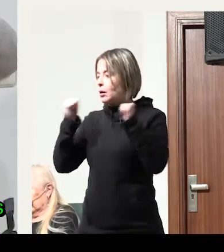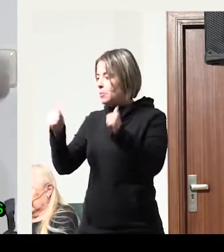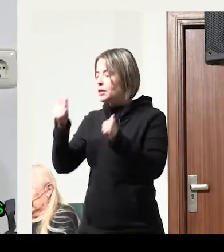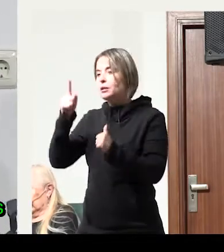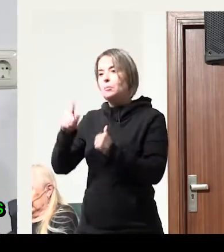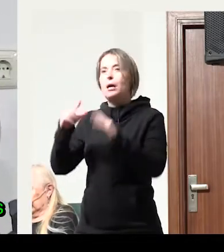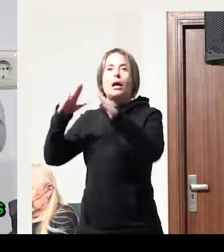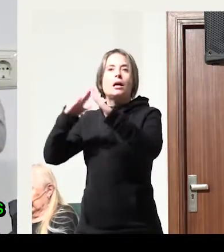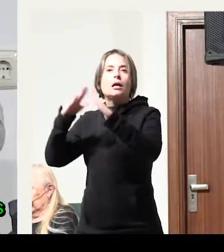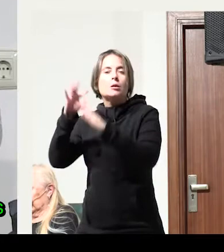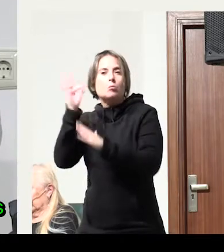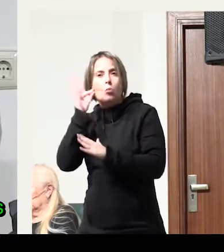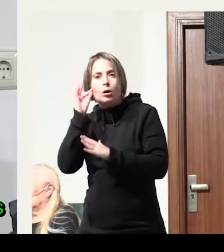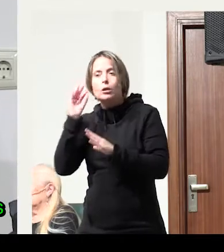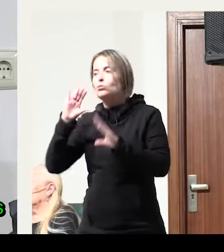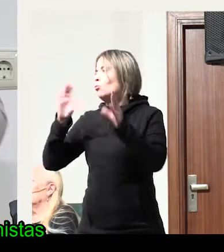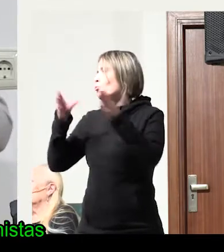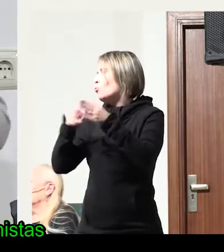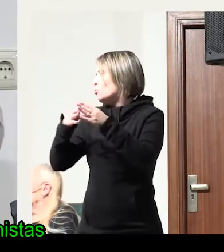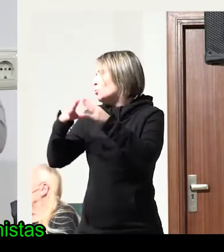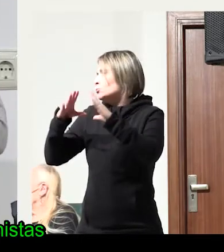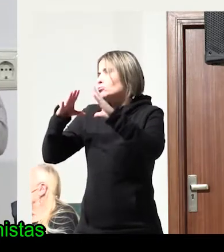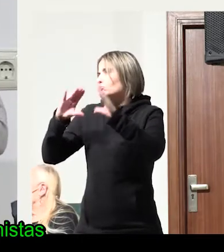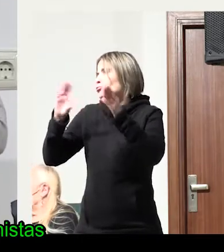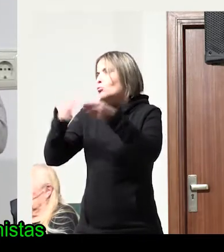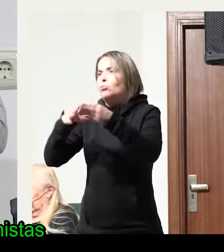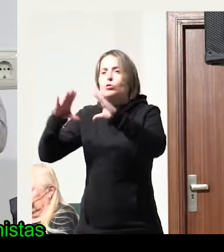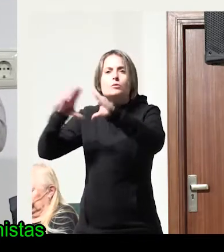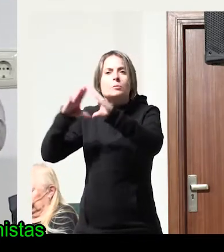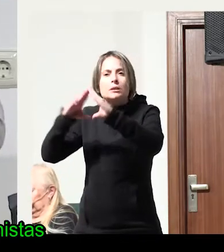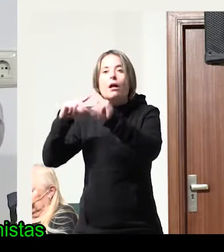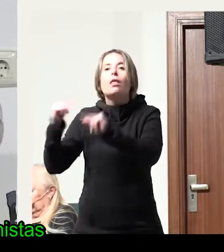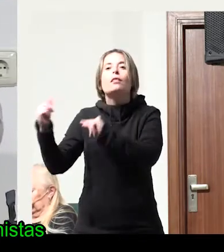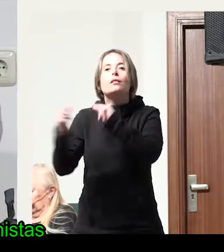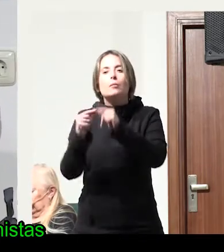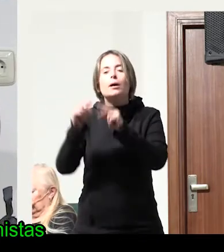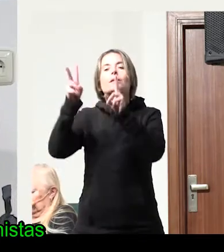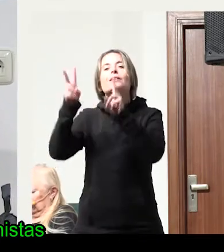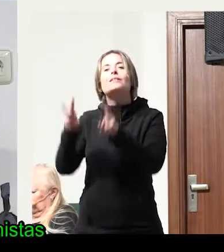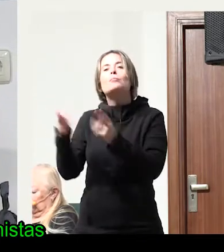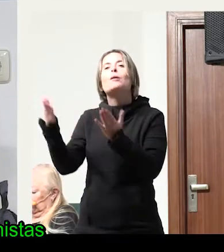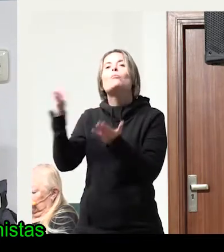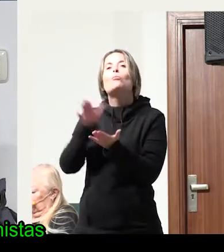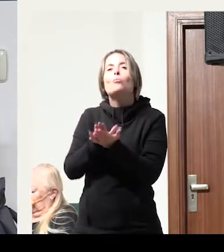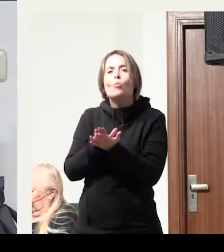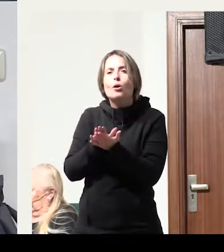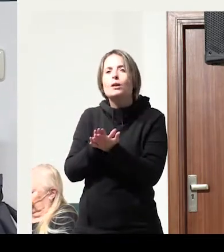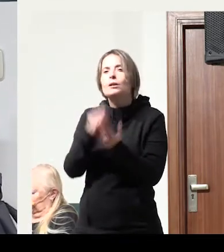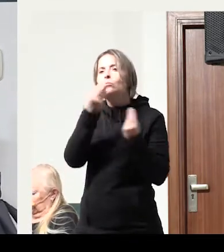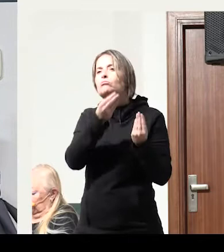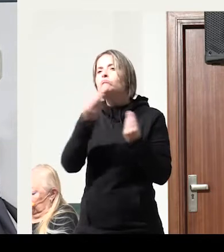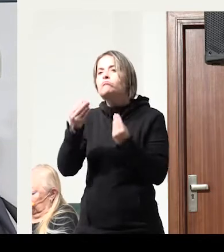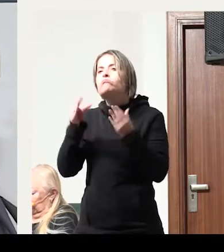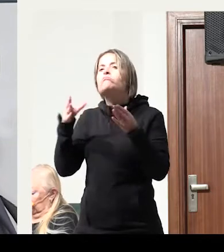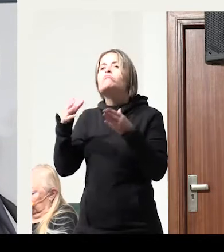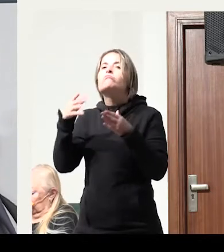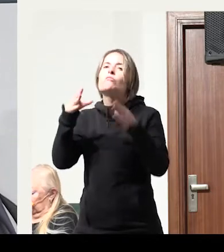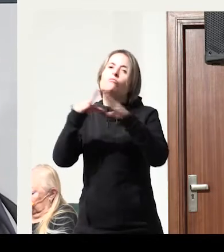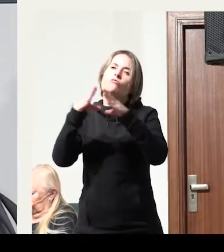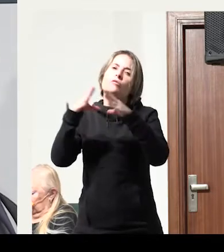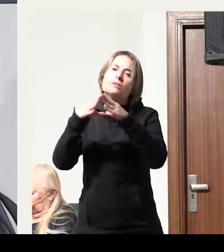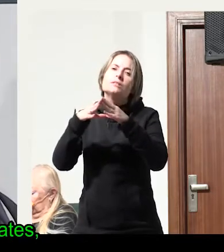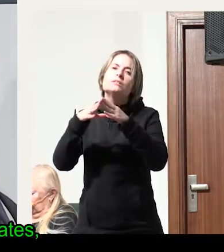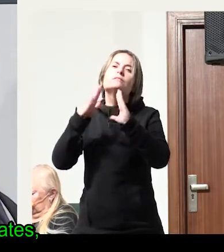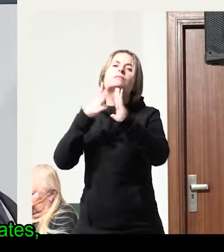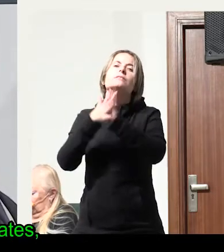en los grupos feministas, el que sea, debates sobre que es una buena muerte para las feministas y qué tenemos que decir nosotros